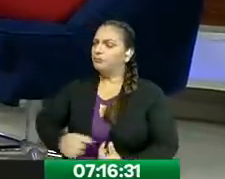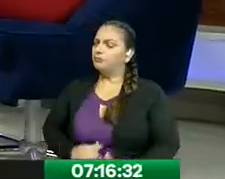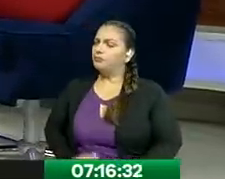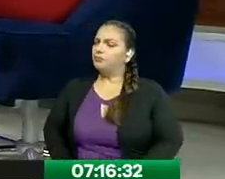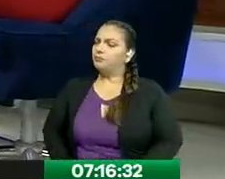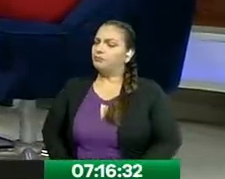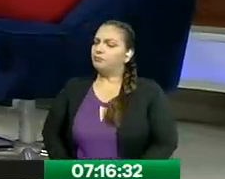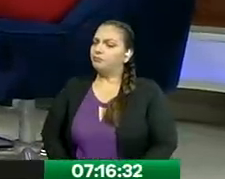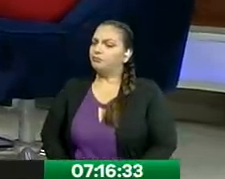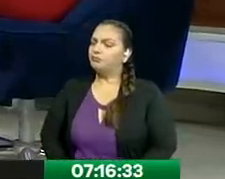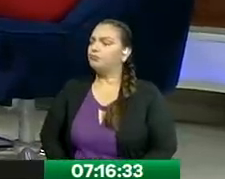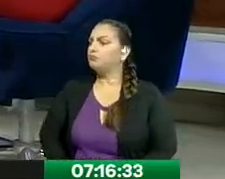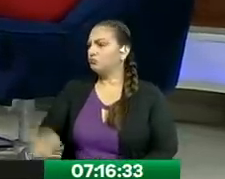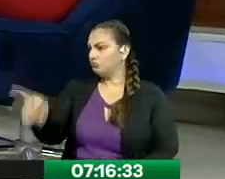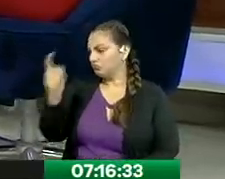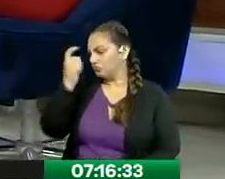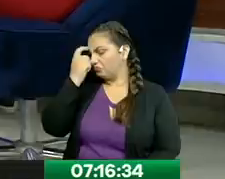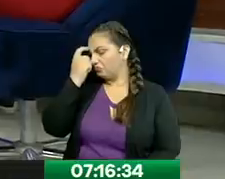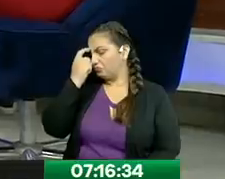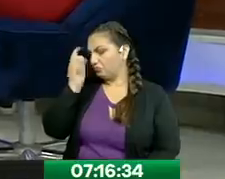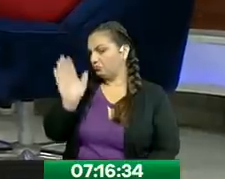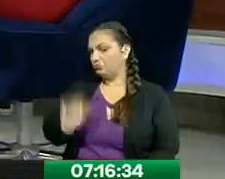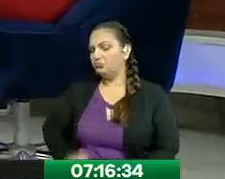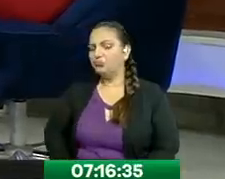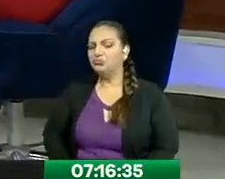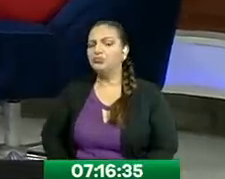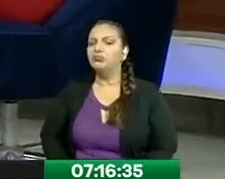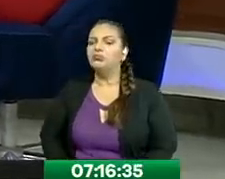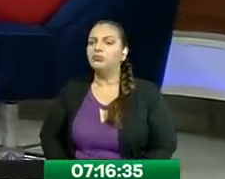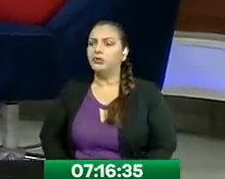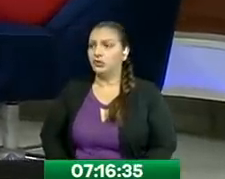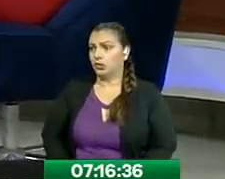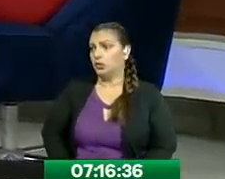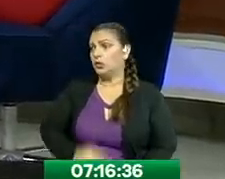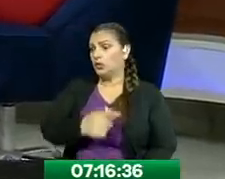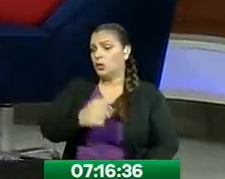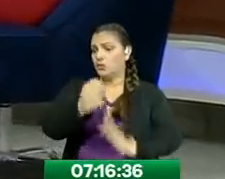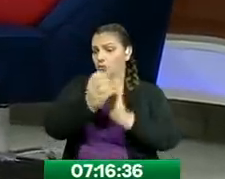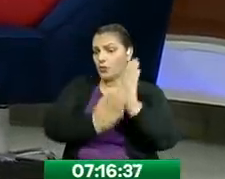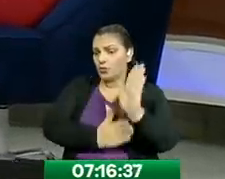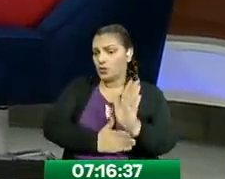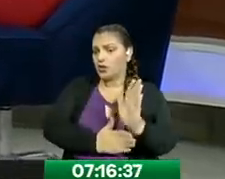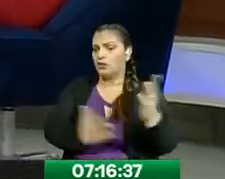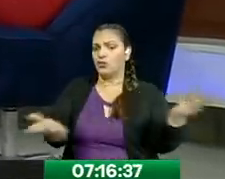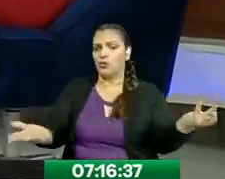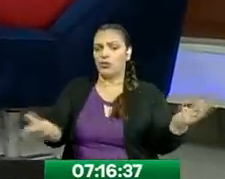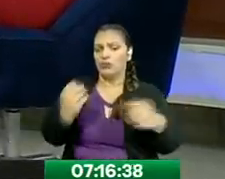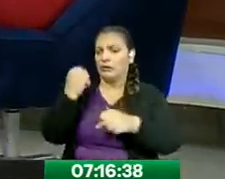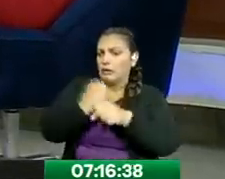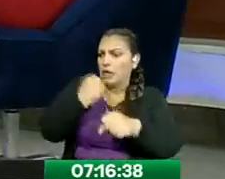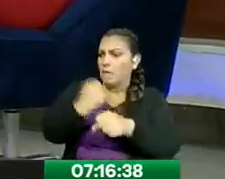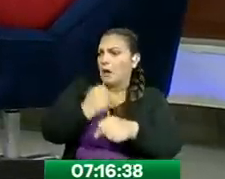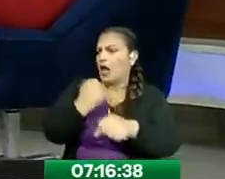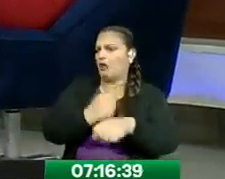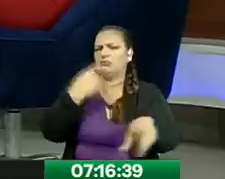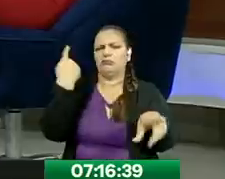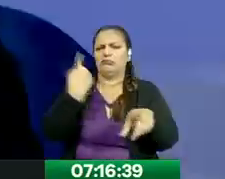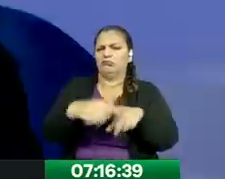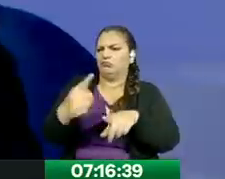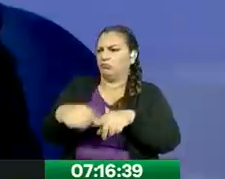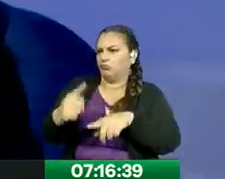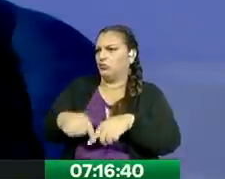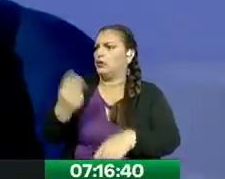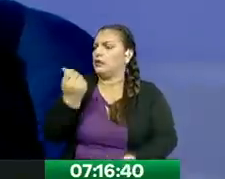que podría costar verdad en recursos esas obras y estos proyectos en cada una de las provincias crea citados eso se está evaluando